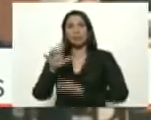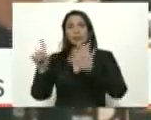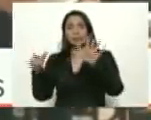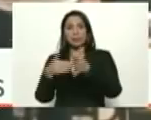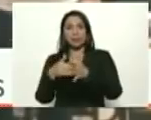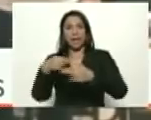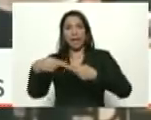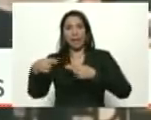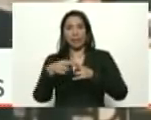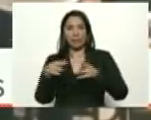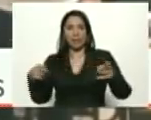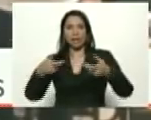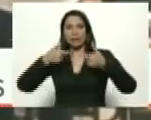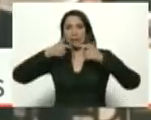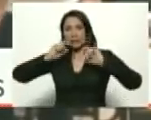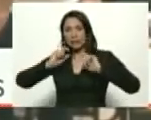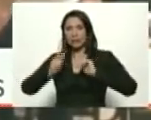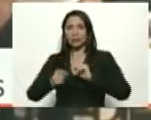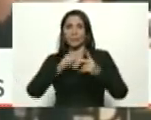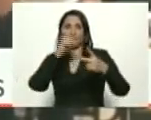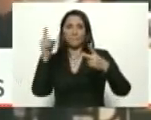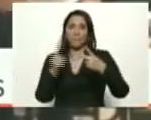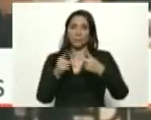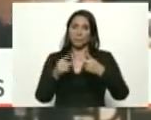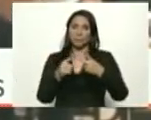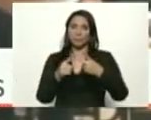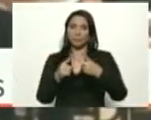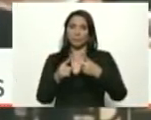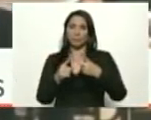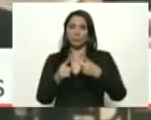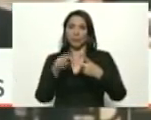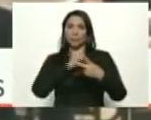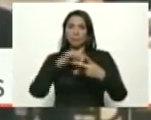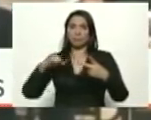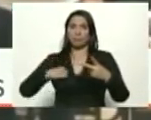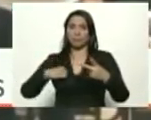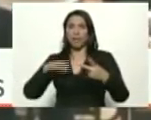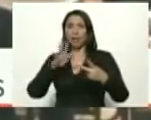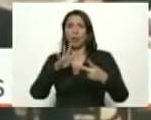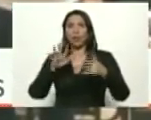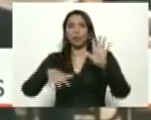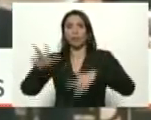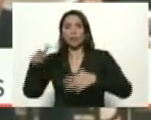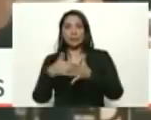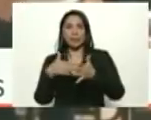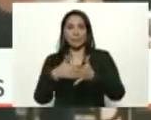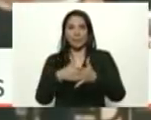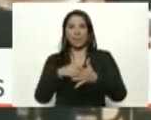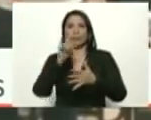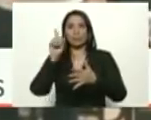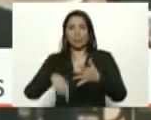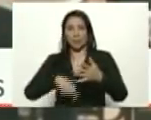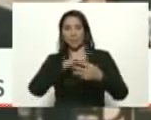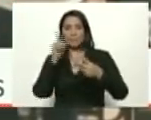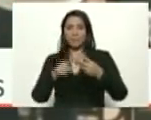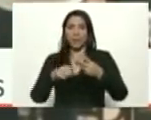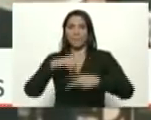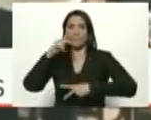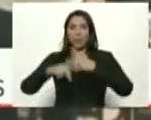356.000 hectáreas de maíz. Sector privado 413.000 y los pequeños